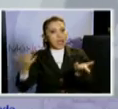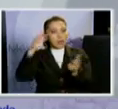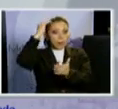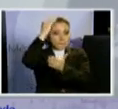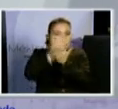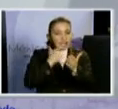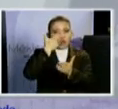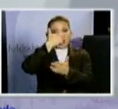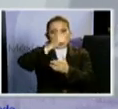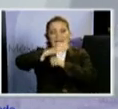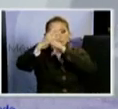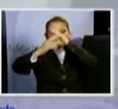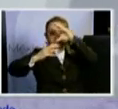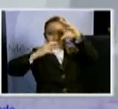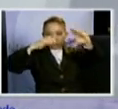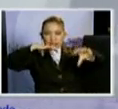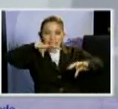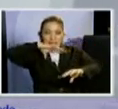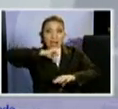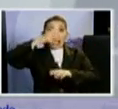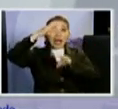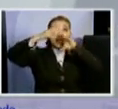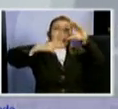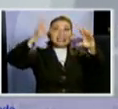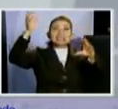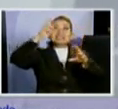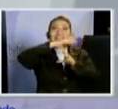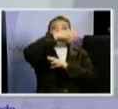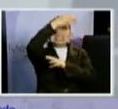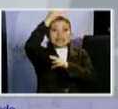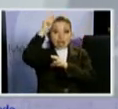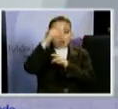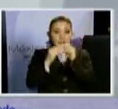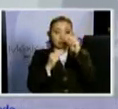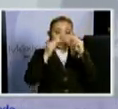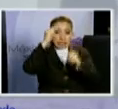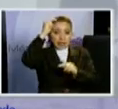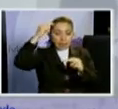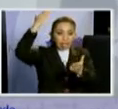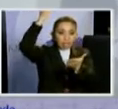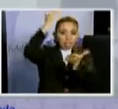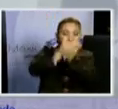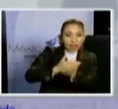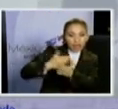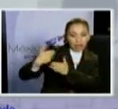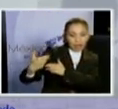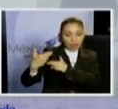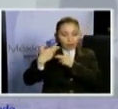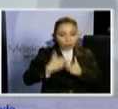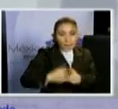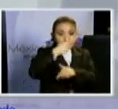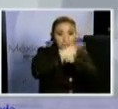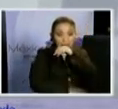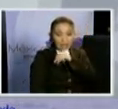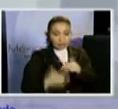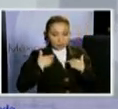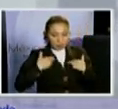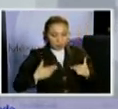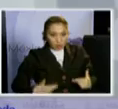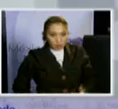emisiones de gases de efecto invernadero en la atmósfera a un nivel que impida interferencias antropógenas peligrosas en